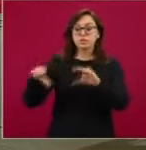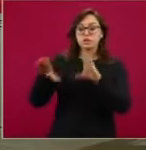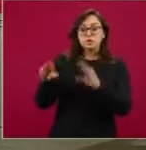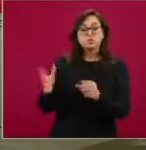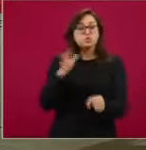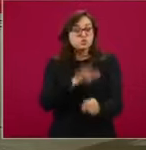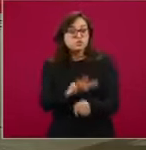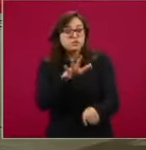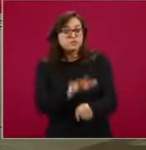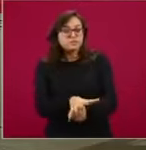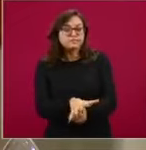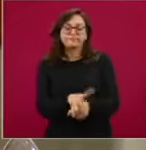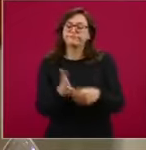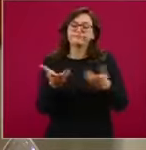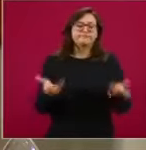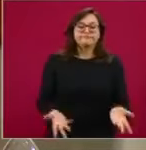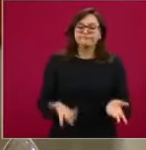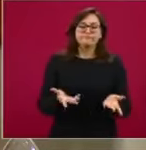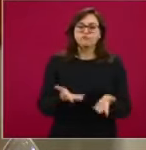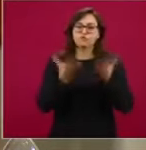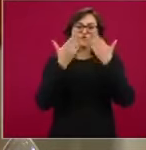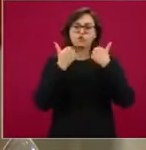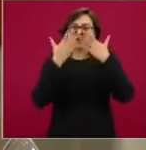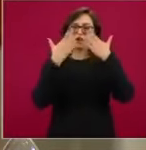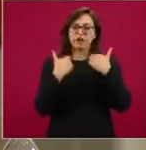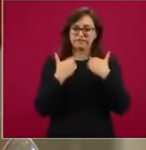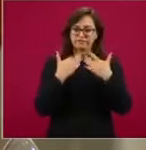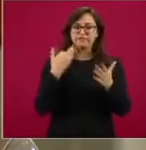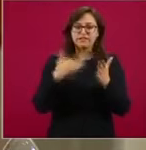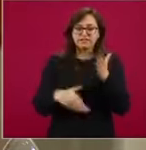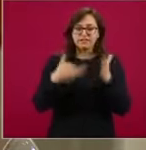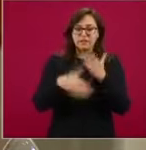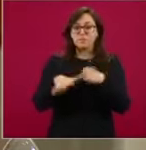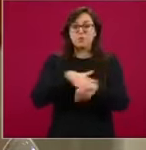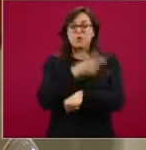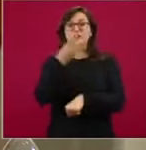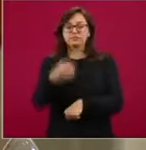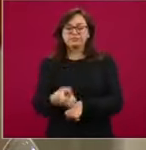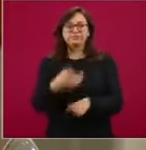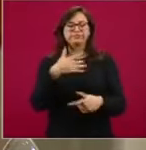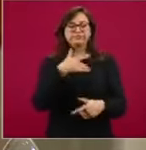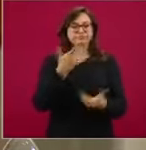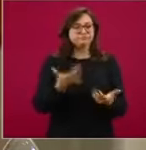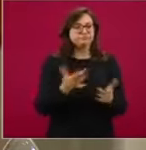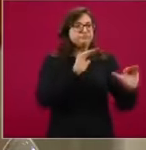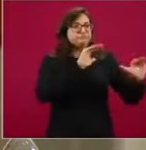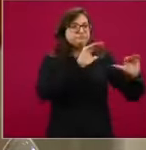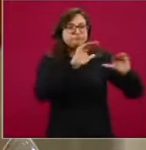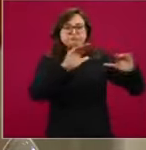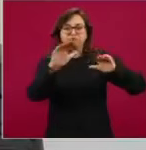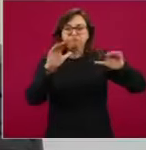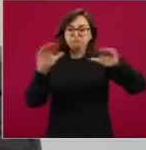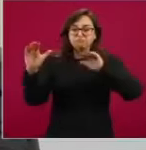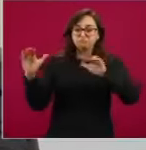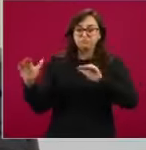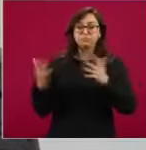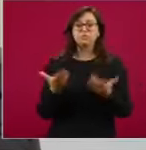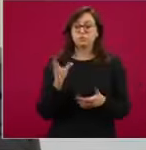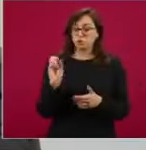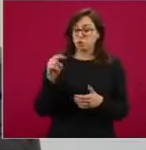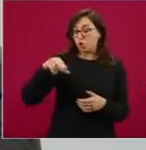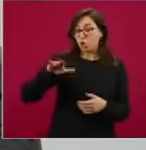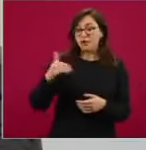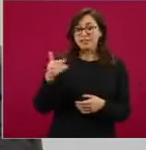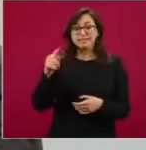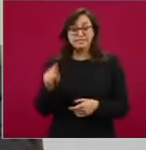número de médicos especialistas que necesitamos, se exploró y se ha encontrado un muy buen resultado con CONACYT, en